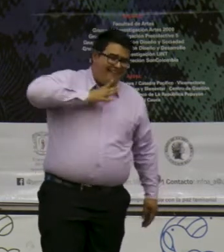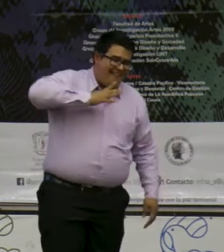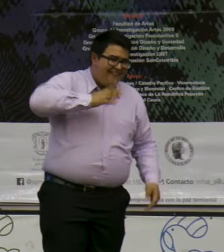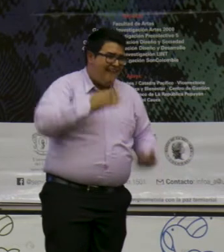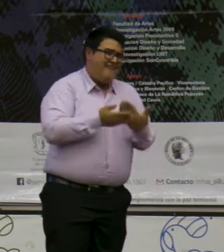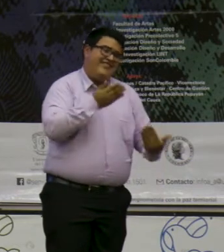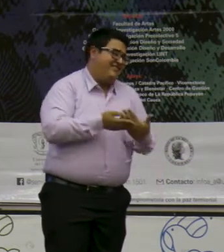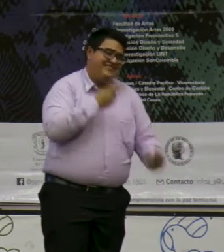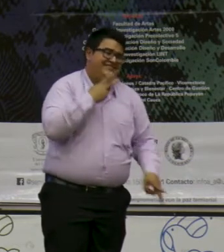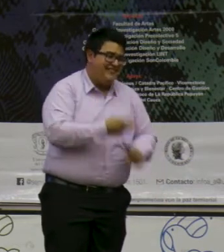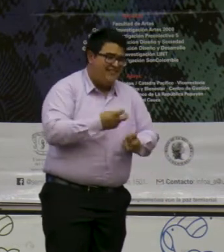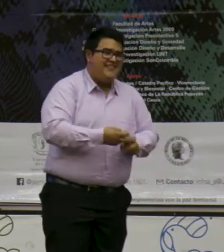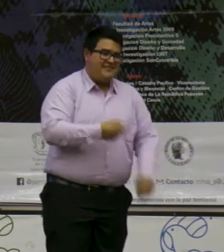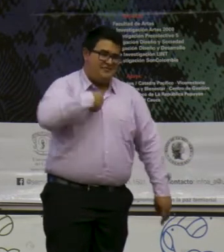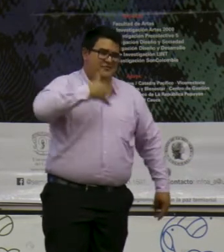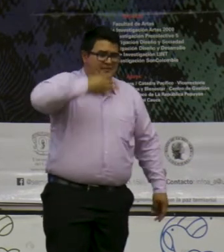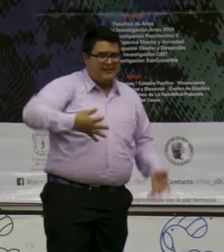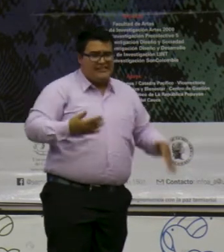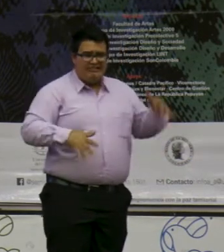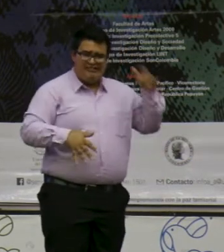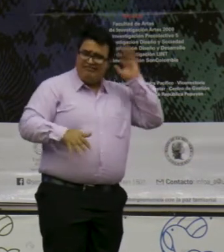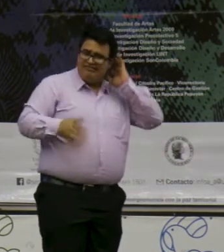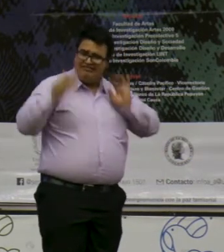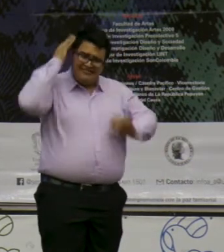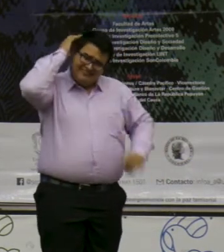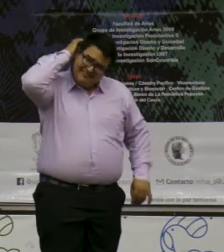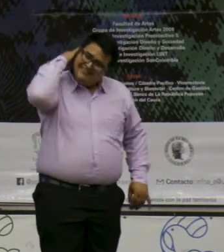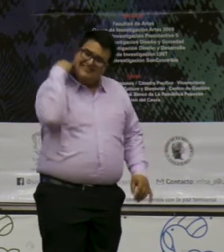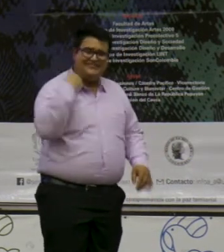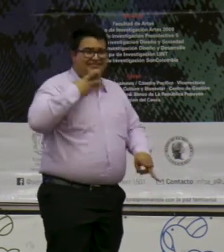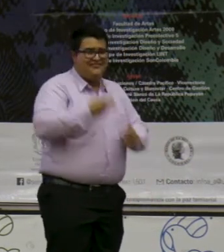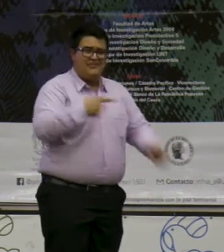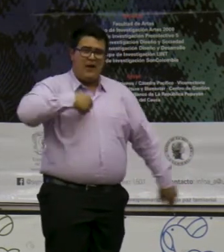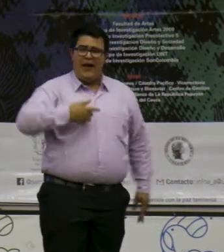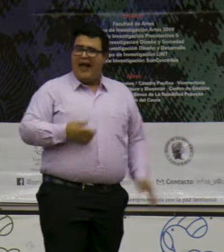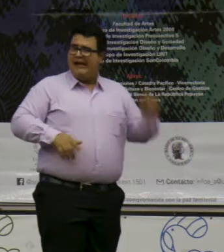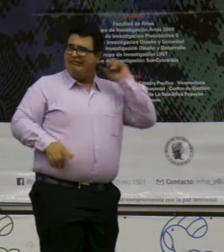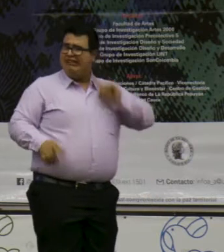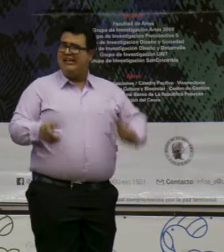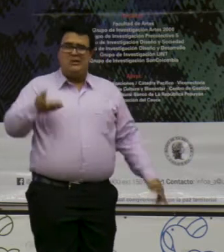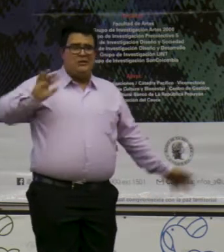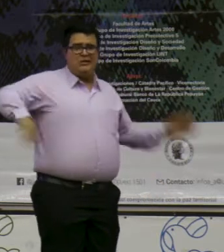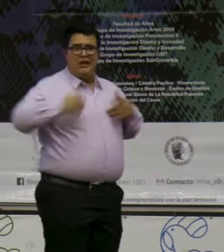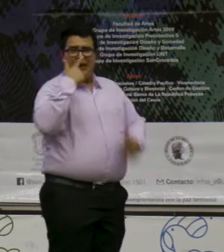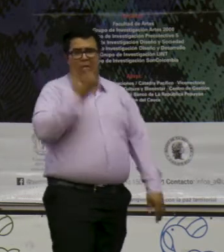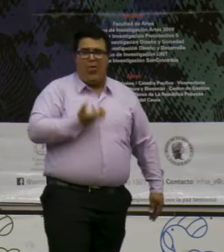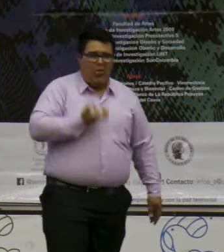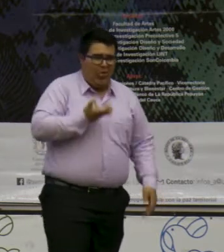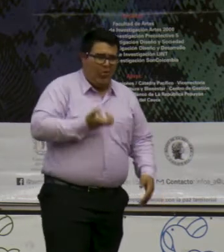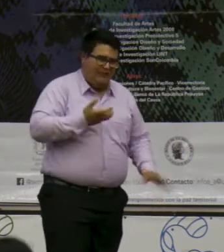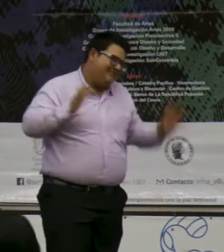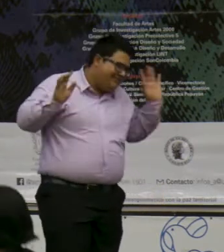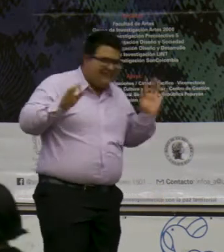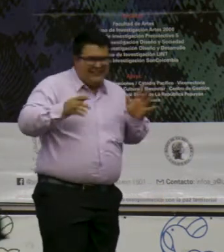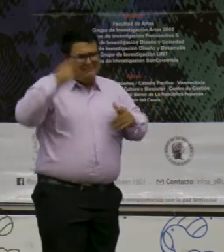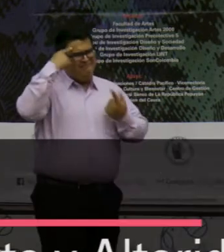porque me asomo al mundo muy desde la gráfica ilustrada, es decir, trato de entender desde ahí qué pasa